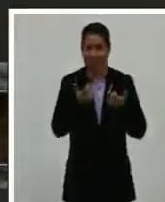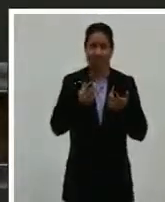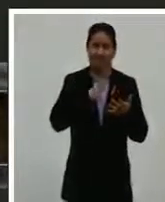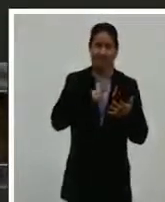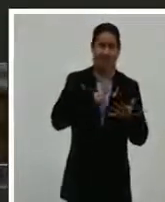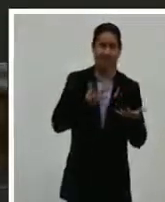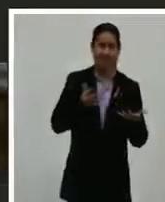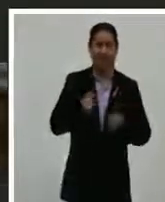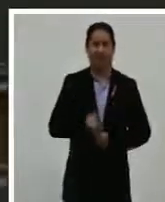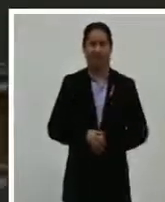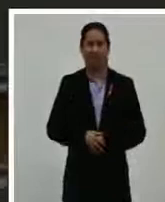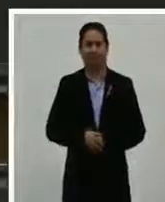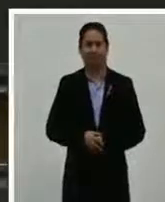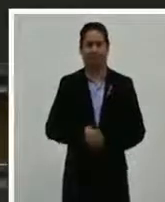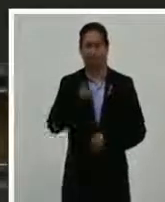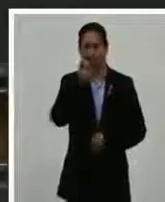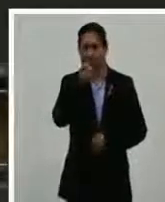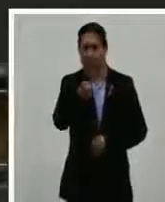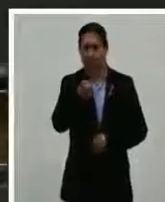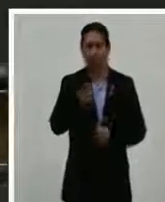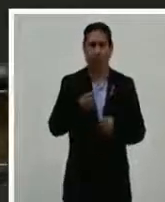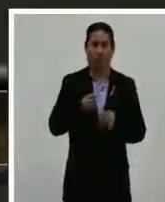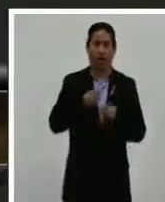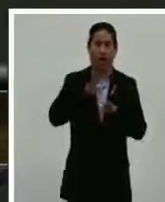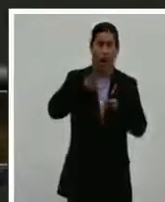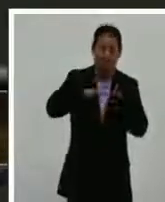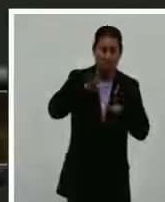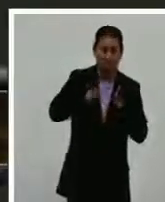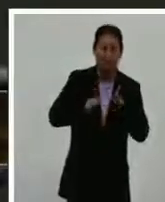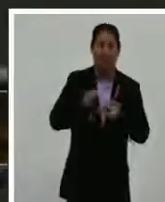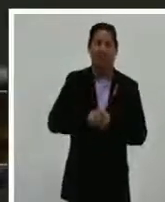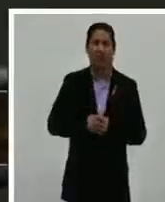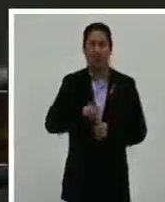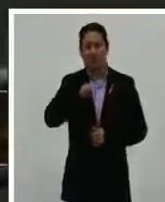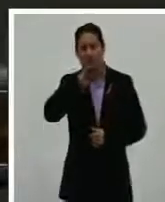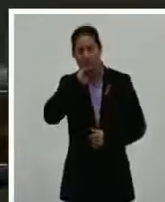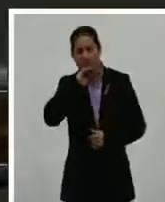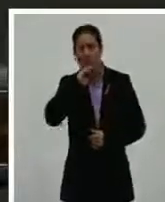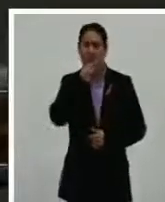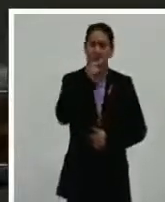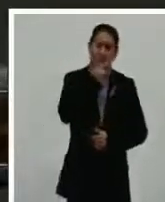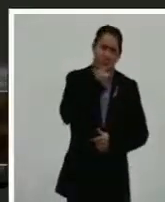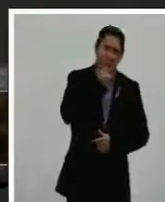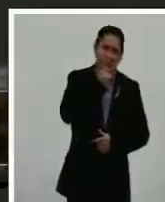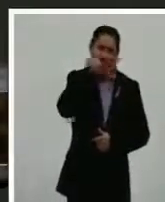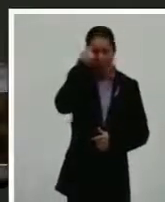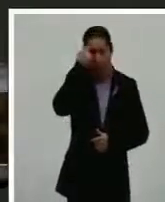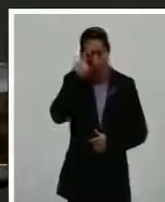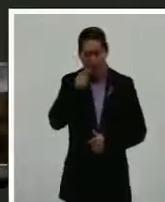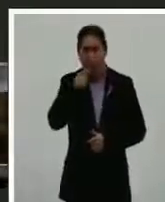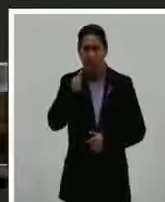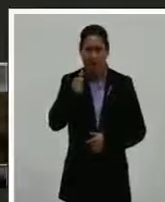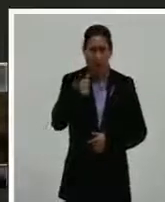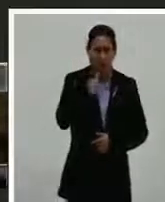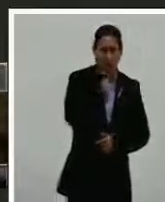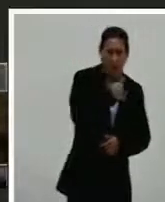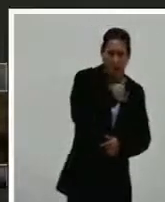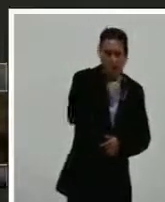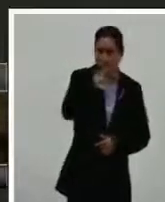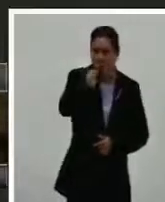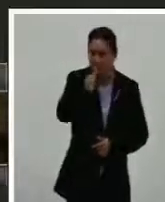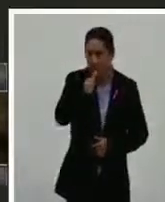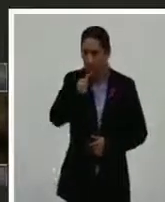que conlleva lo que implica en muchos casos que la madre o padre para poder proveer de este cuidado al menor